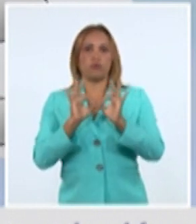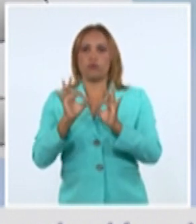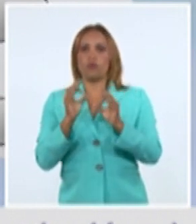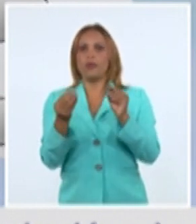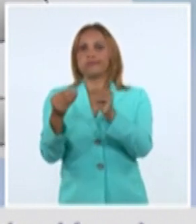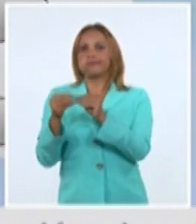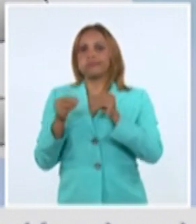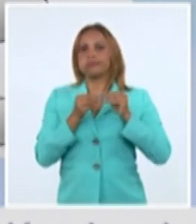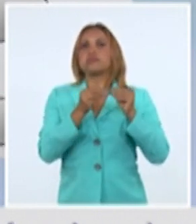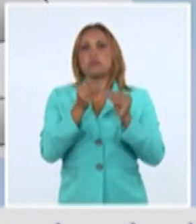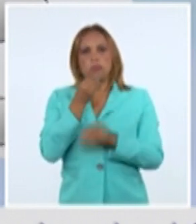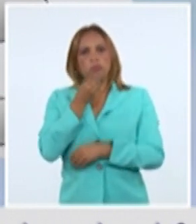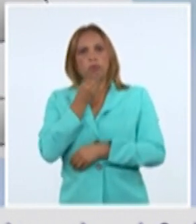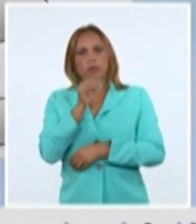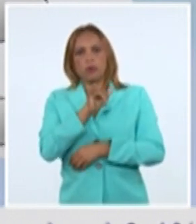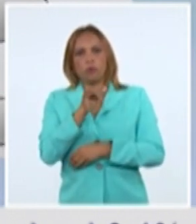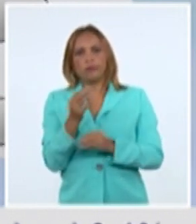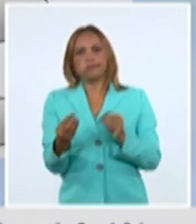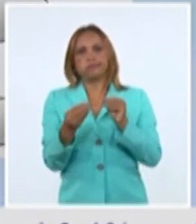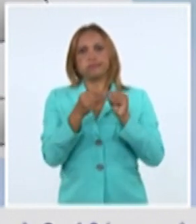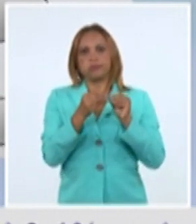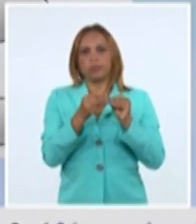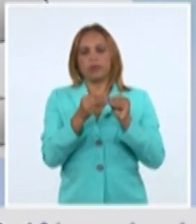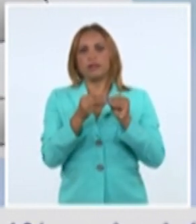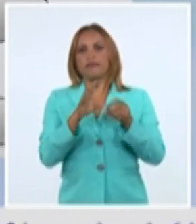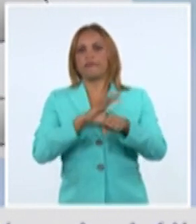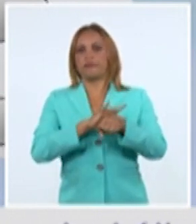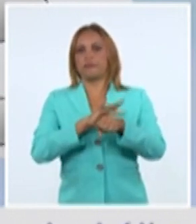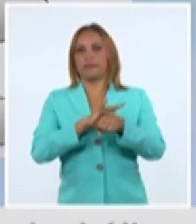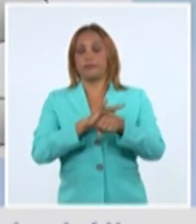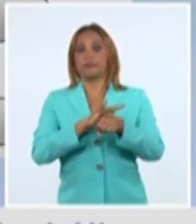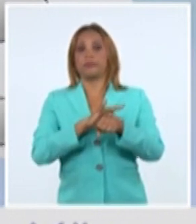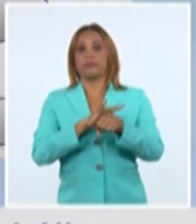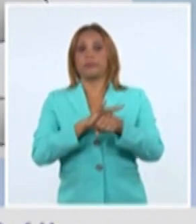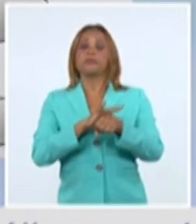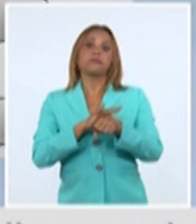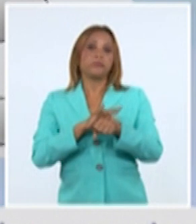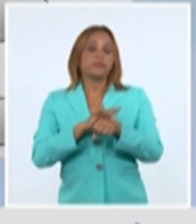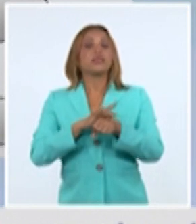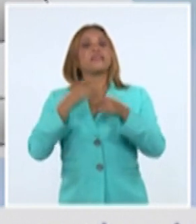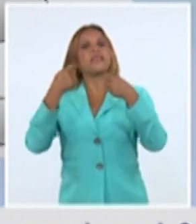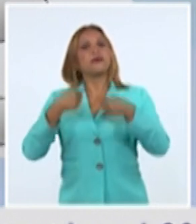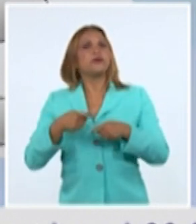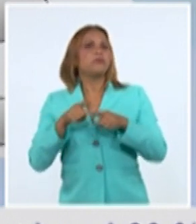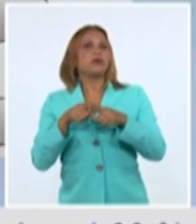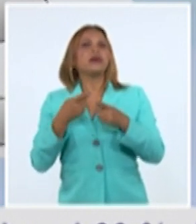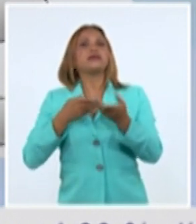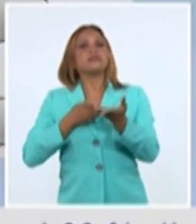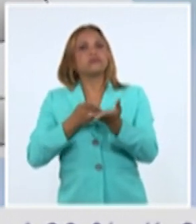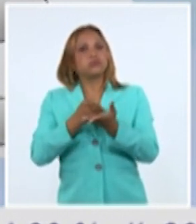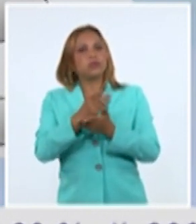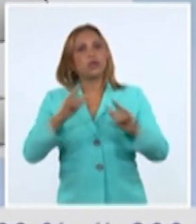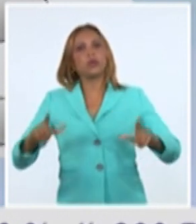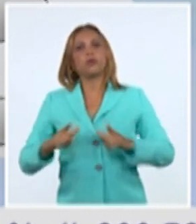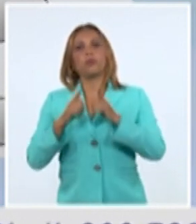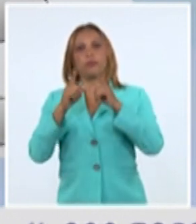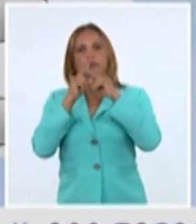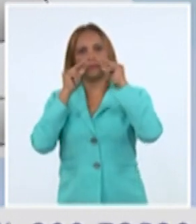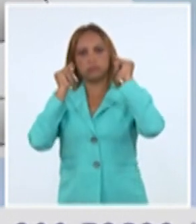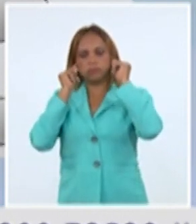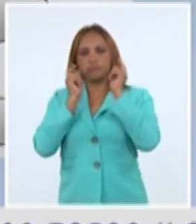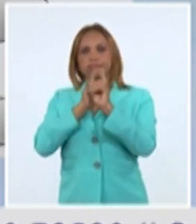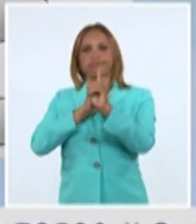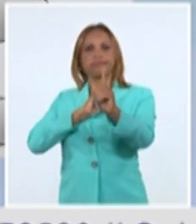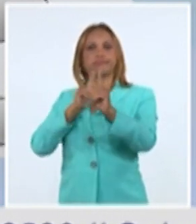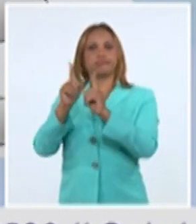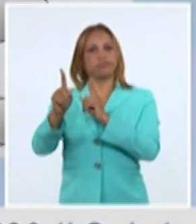contagies con la enfermedad. Por lo tanto, si no mantenemos las medidas que están establecidas,